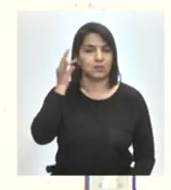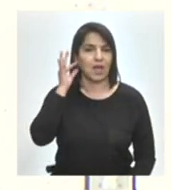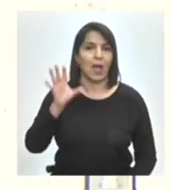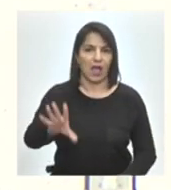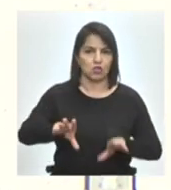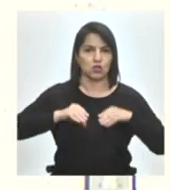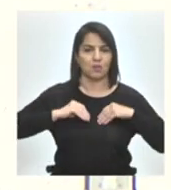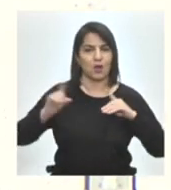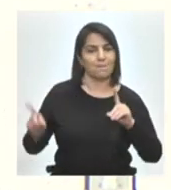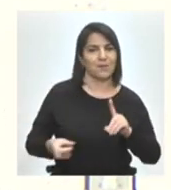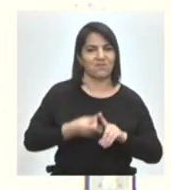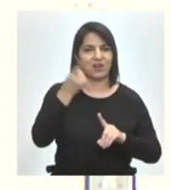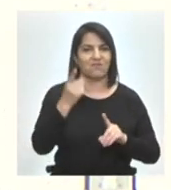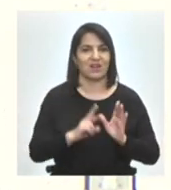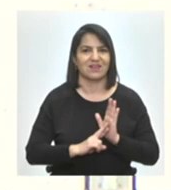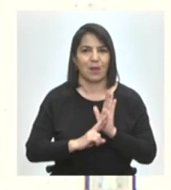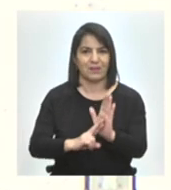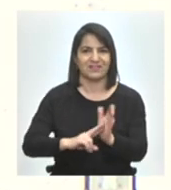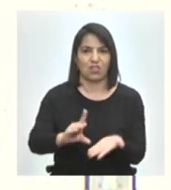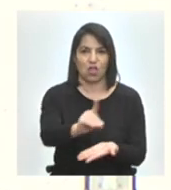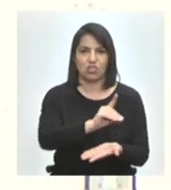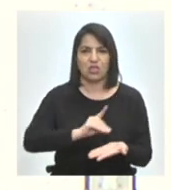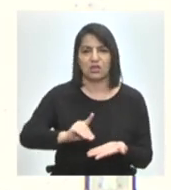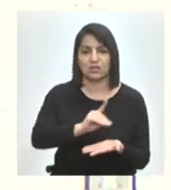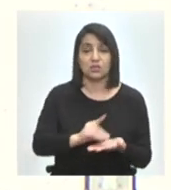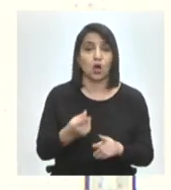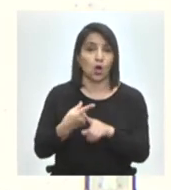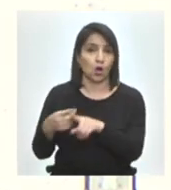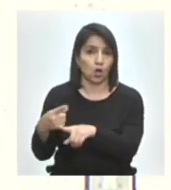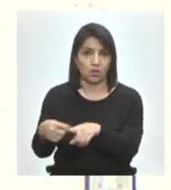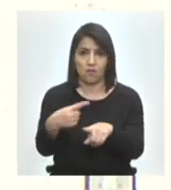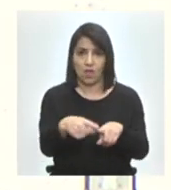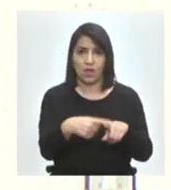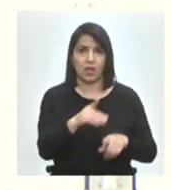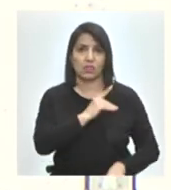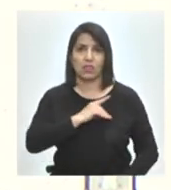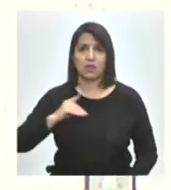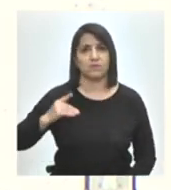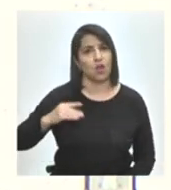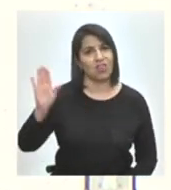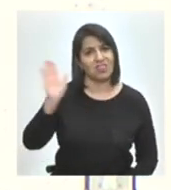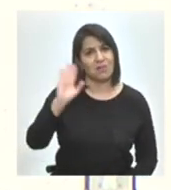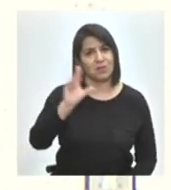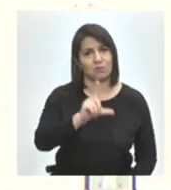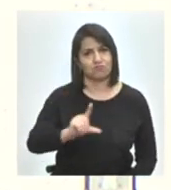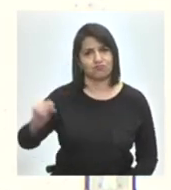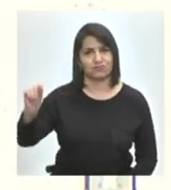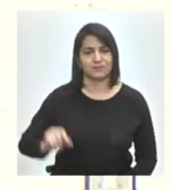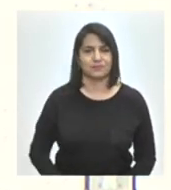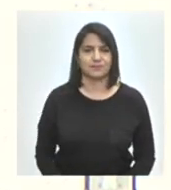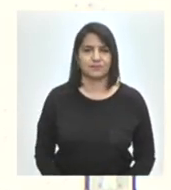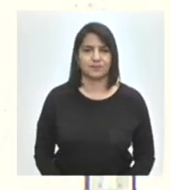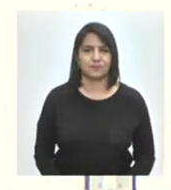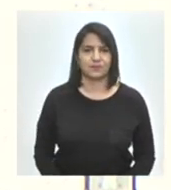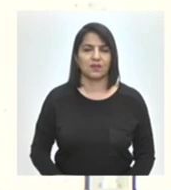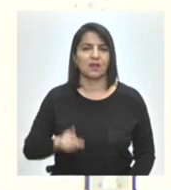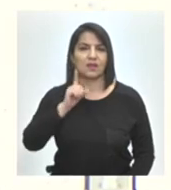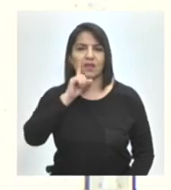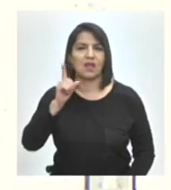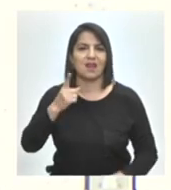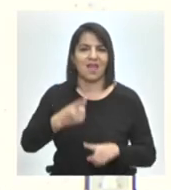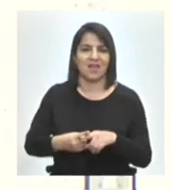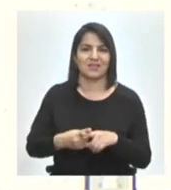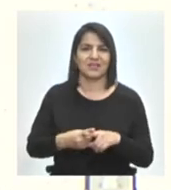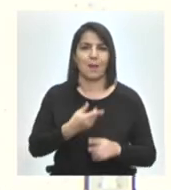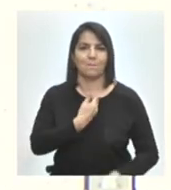como representantes de sus distritos, mientras que otras y otros se despidieron de esta función. Entre ellos, el